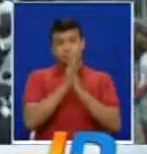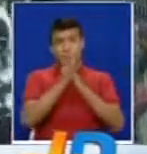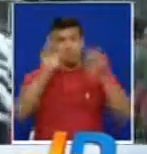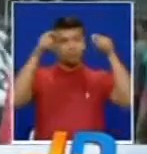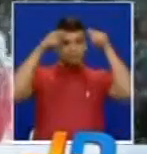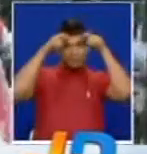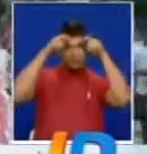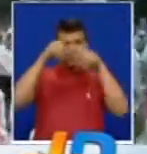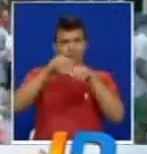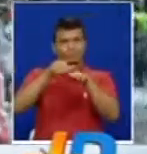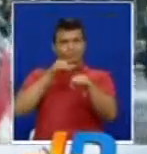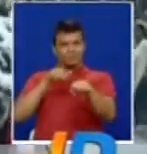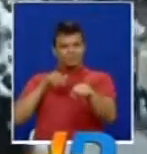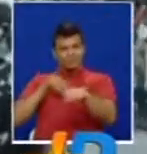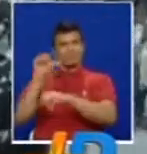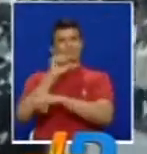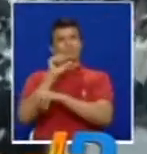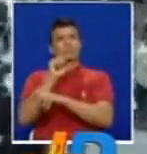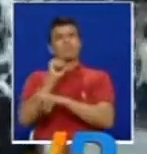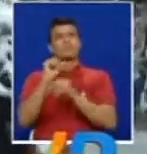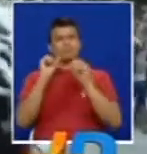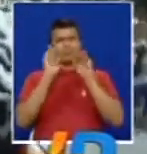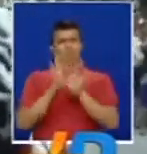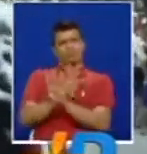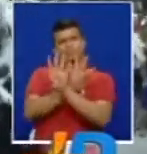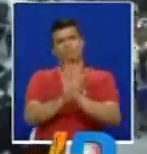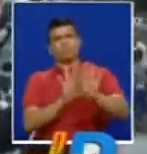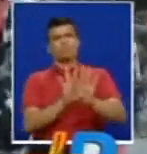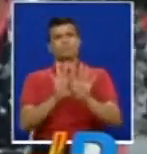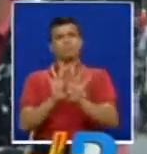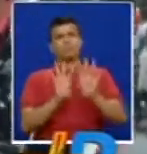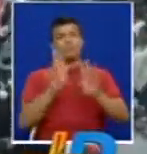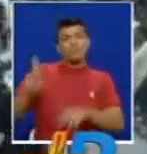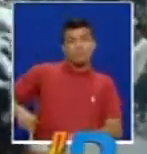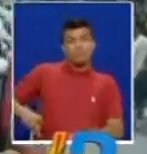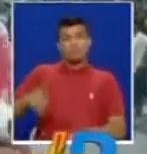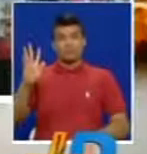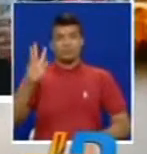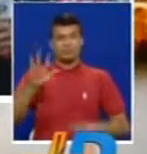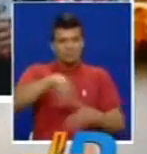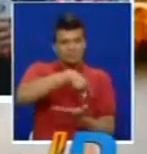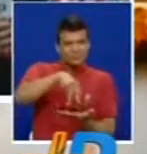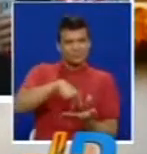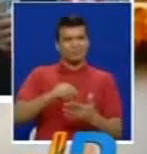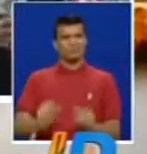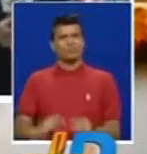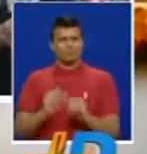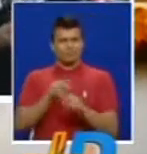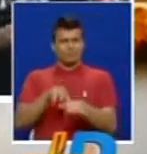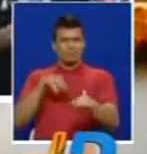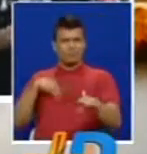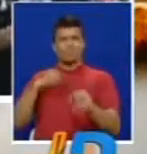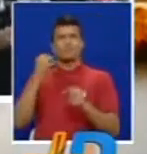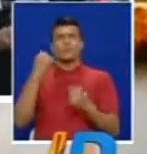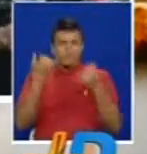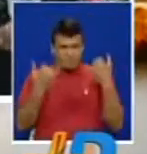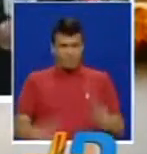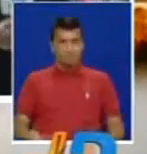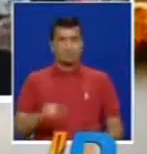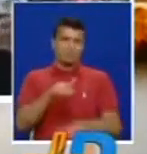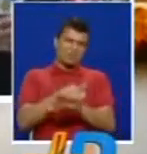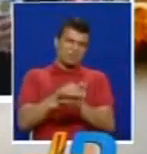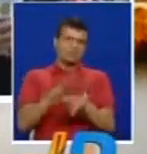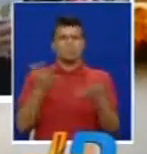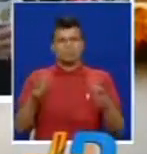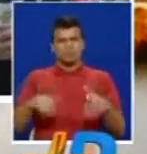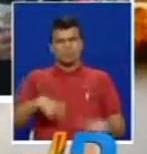que vienen en carrozas, tenemos las comparsas, las escuelas de baile. Este desfile apenas empieza y está previsto para que termine en horas de la tarde